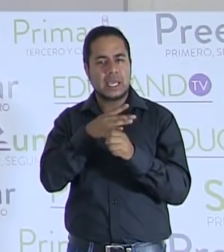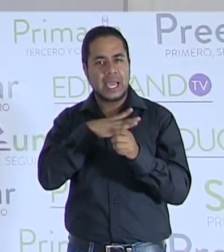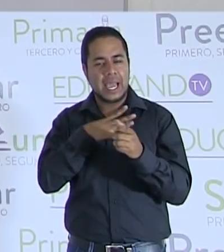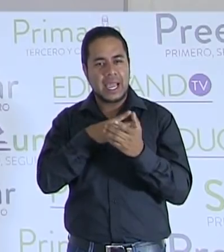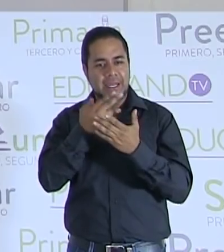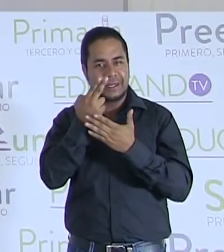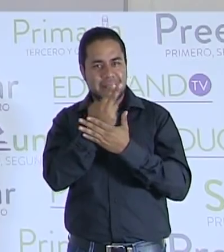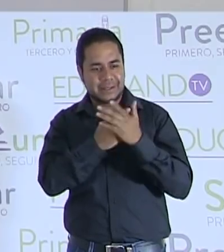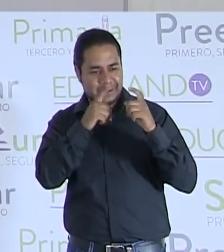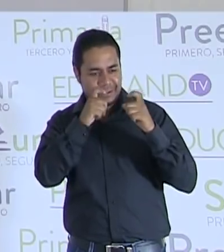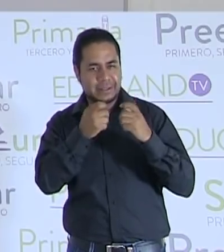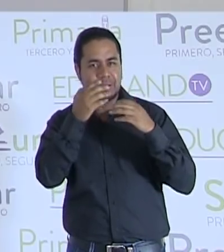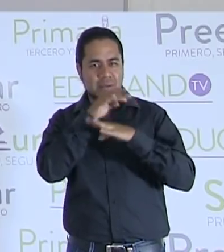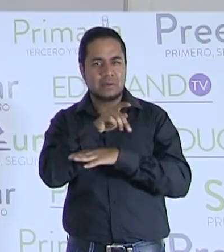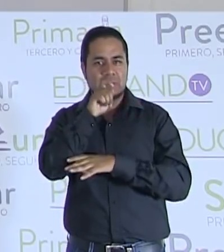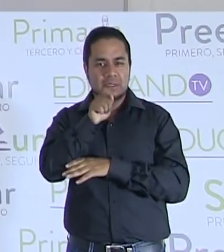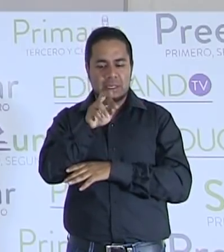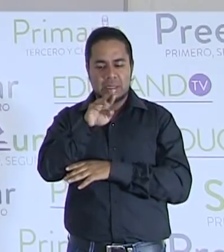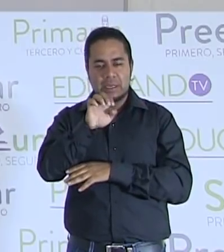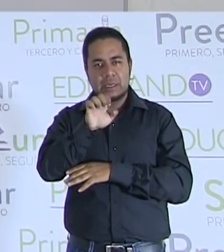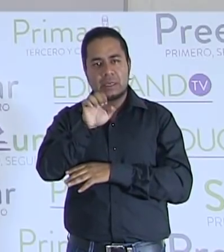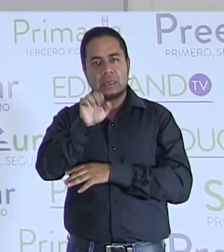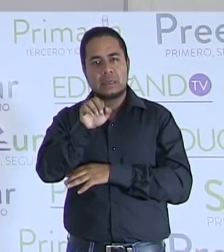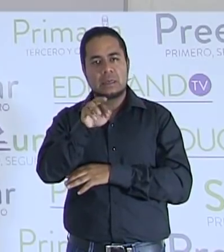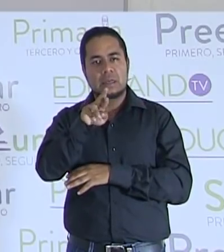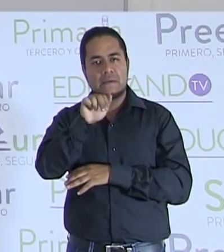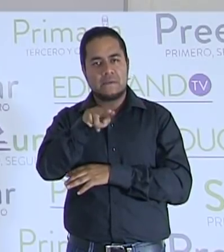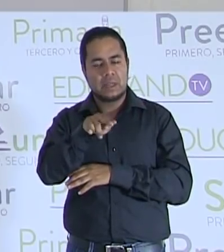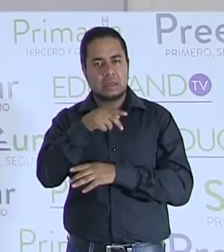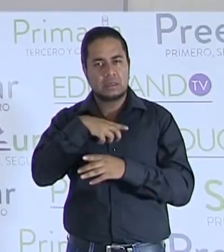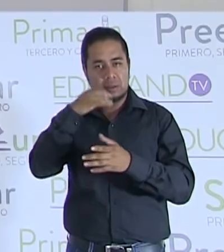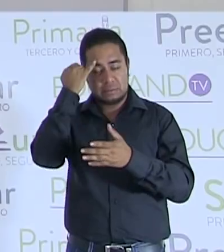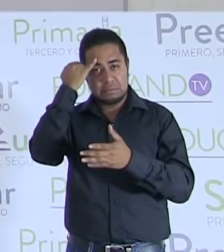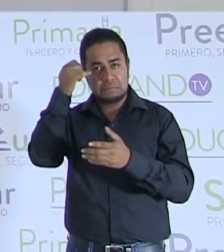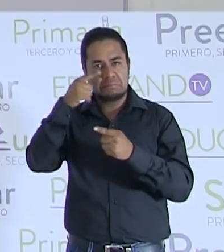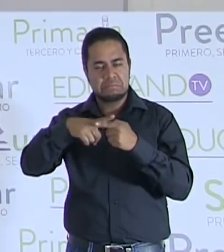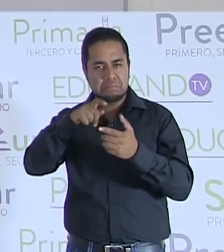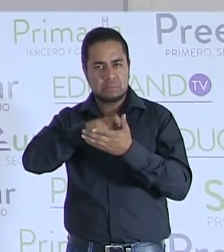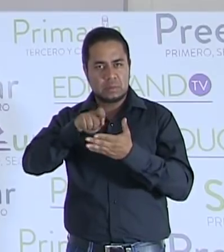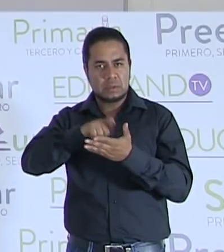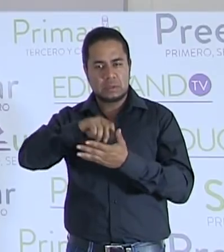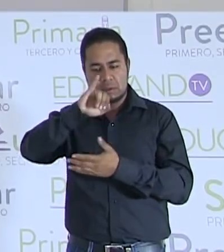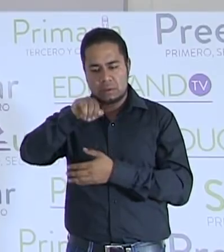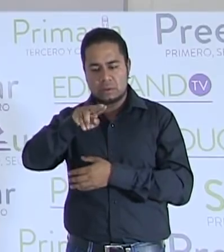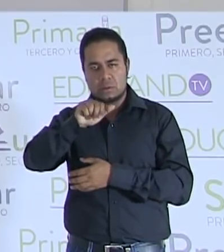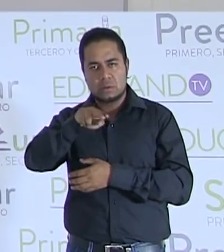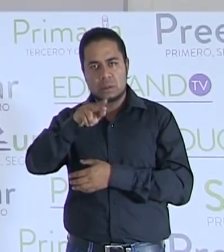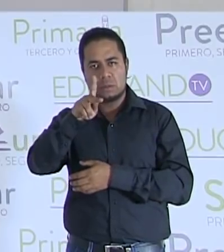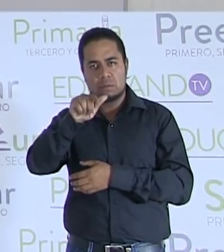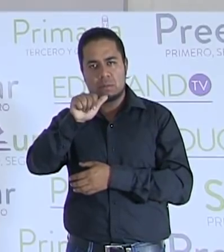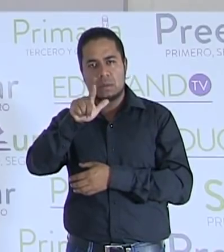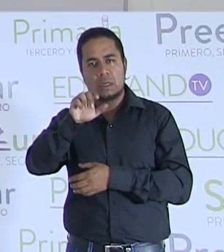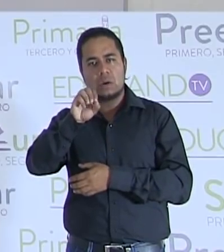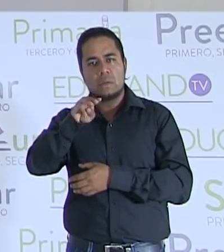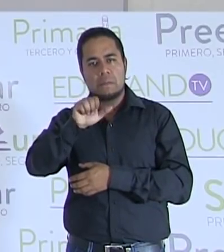ilustraciones de los refranes. Lo escribió Juan Palomar de Miguel